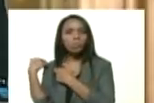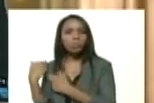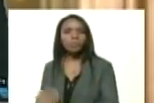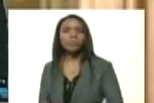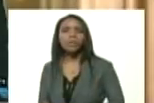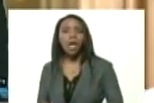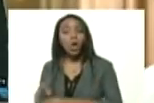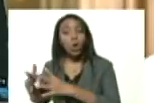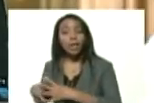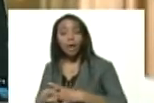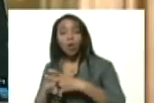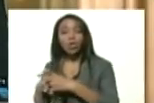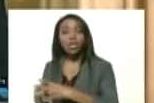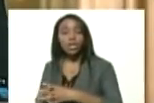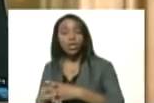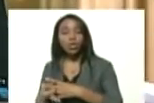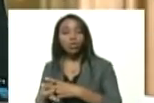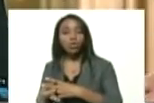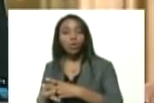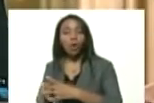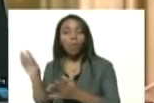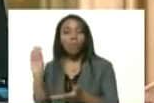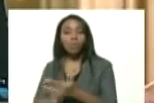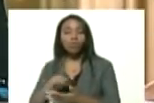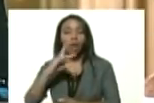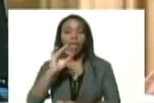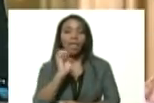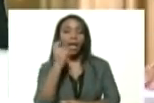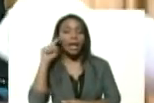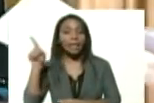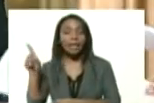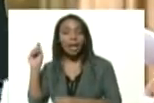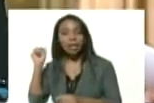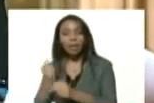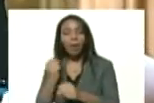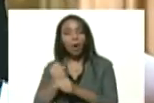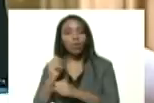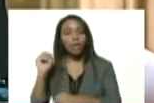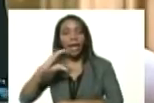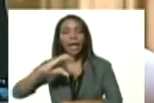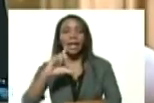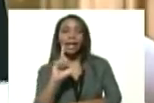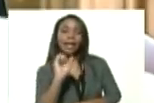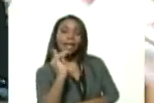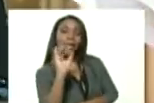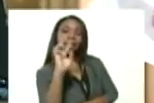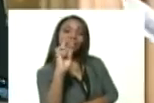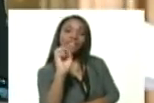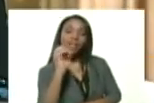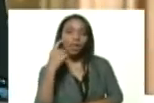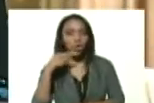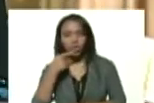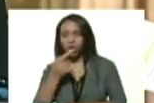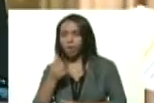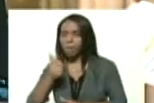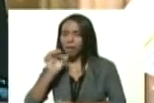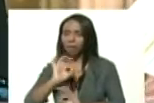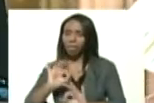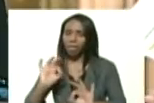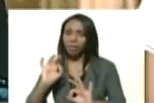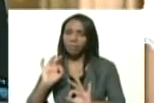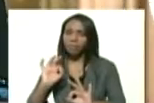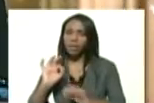los eeuu norteamérica puso a la dea a dirigir la operación de escriben alcalá cordones no digo más